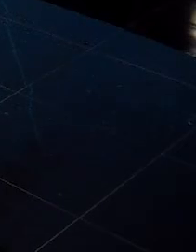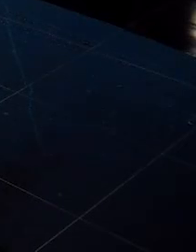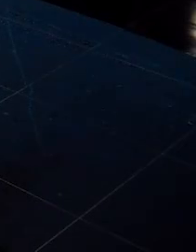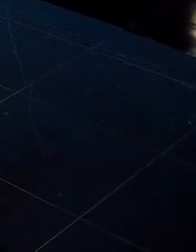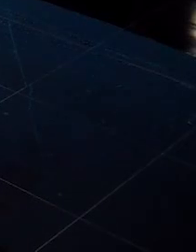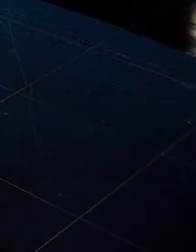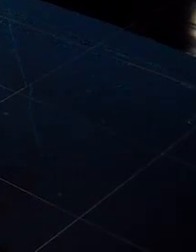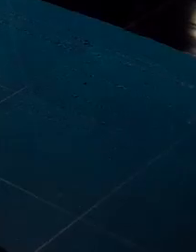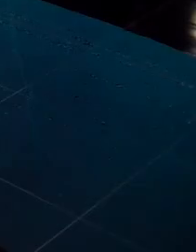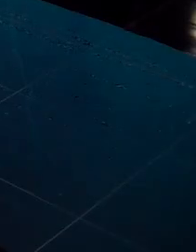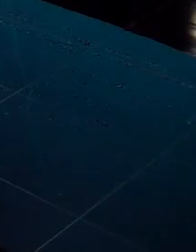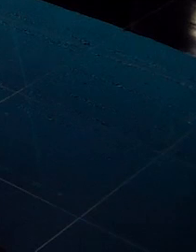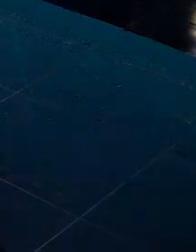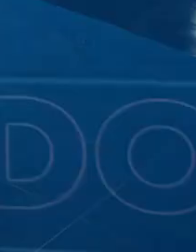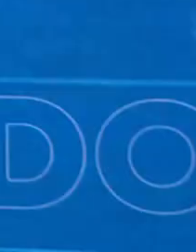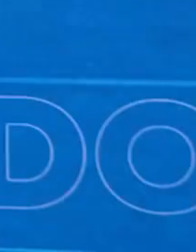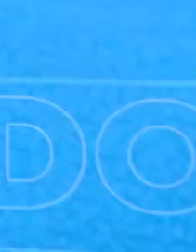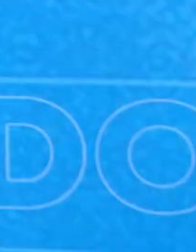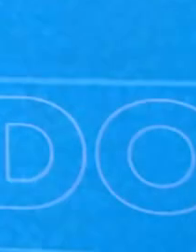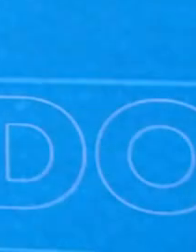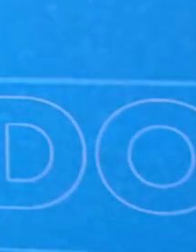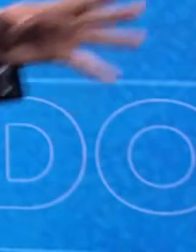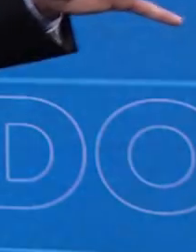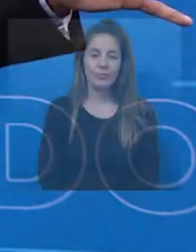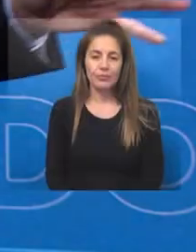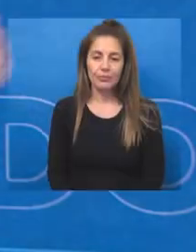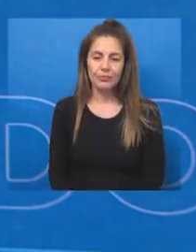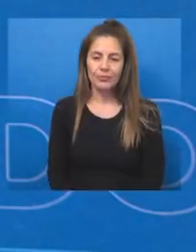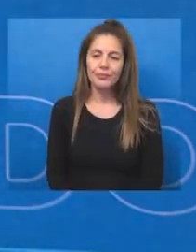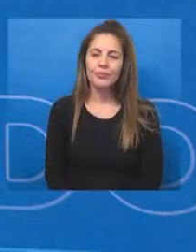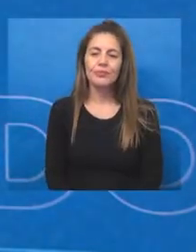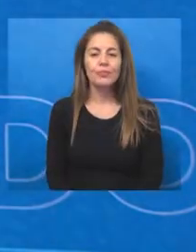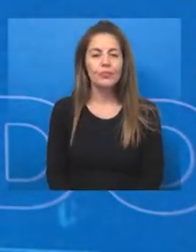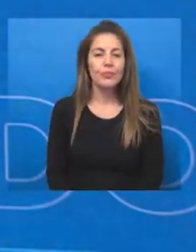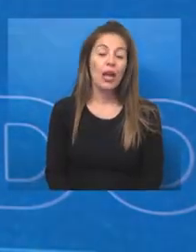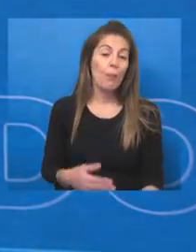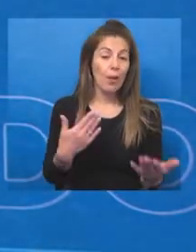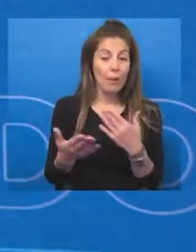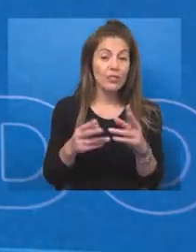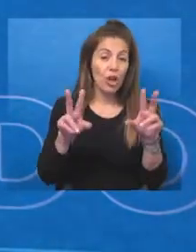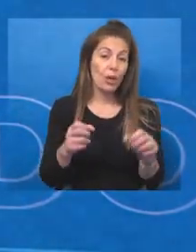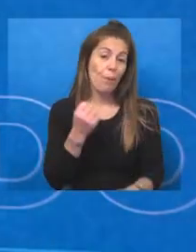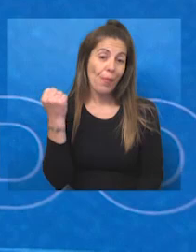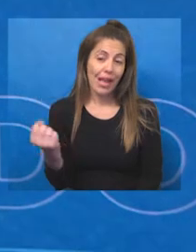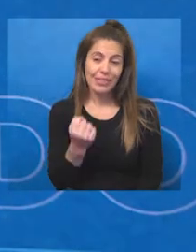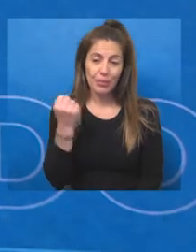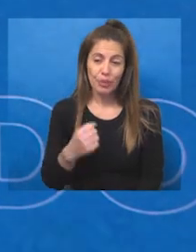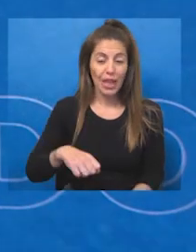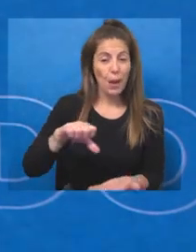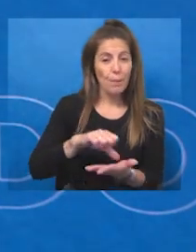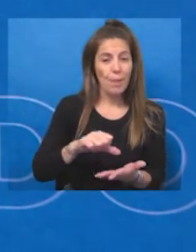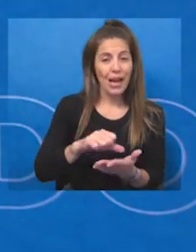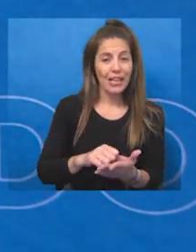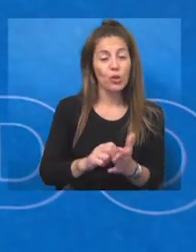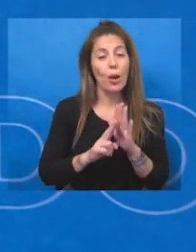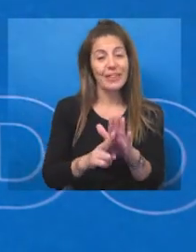diversos temas vamos a estar tocando en el cierre de esta semana en un ratito me voy a ir al Livin hablar de uno de los temas más importantes de nuestro país con una voz del